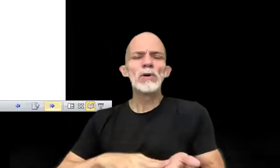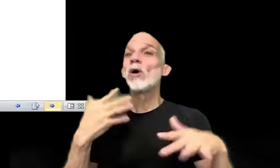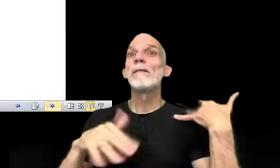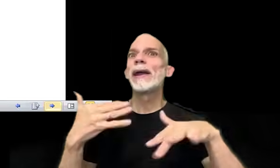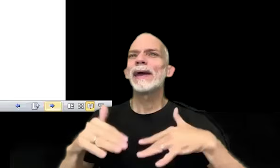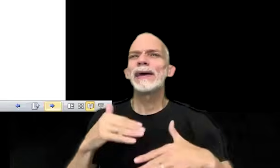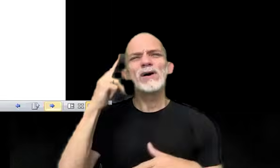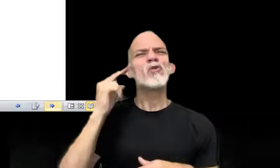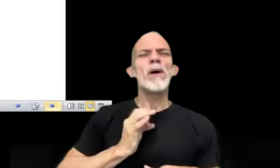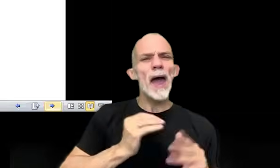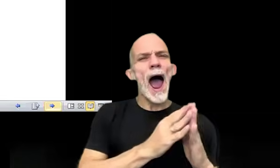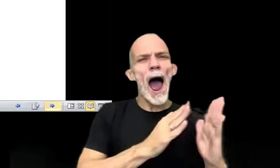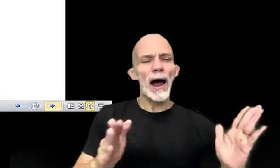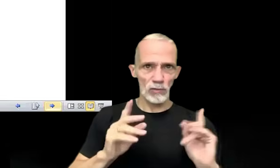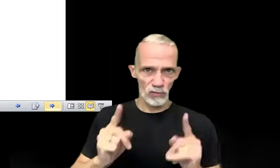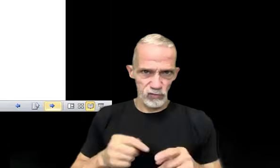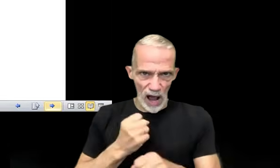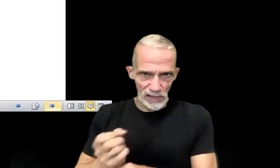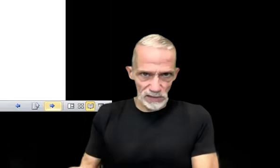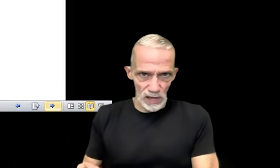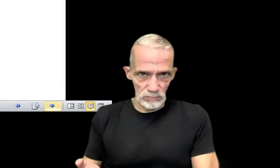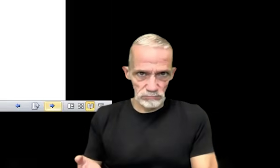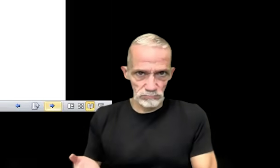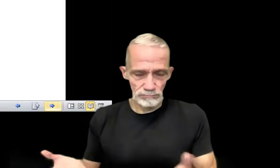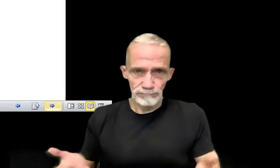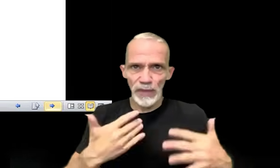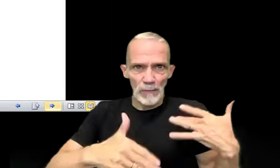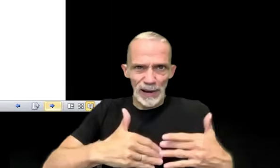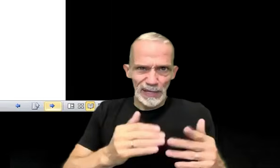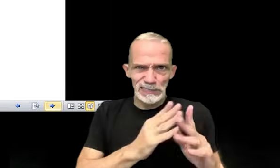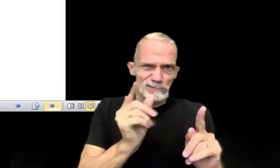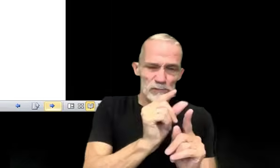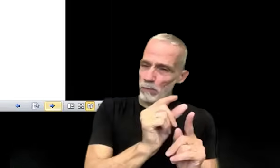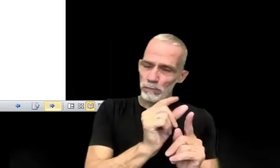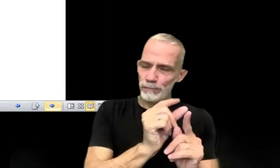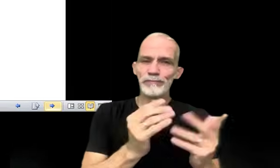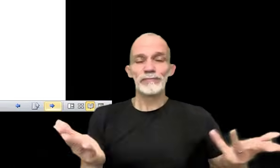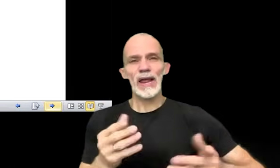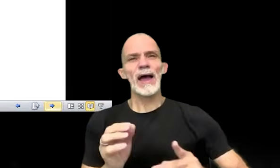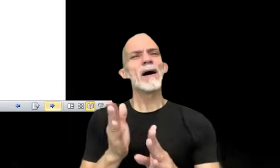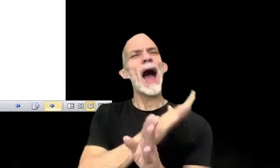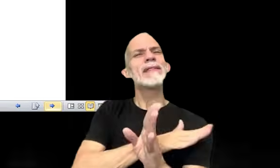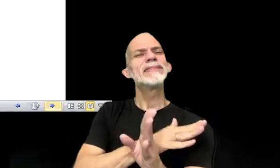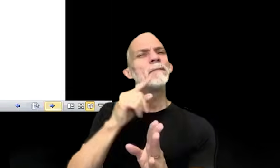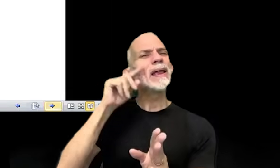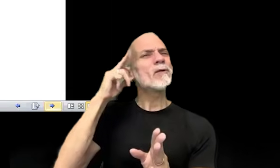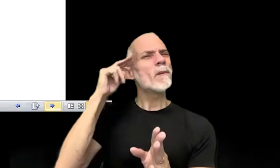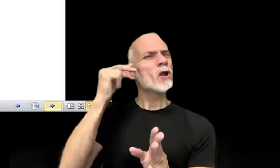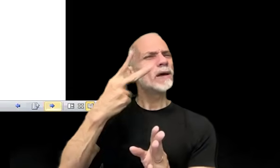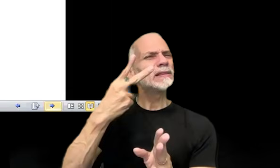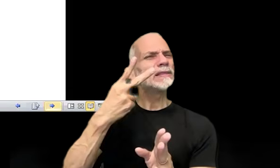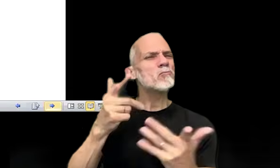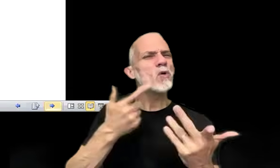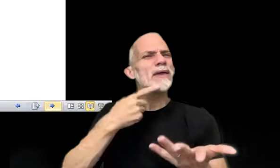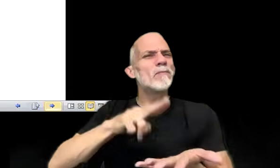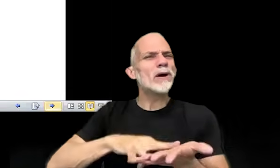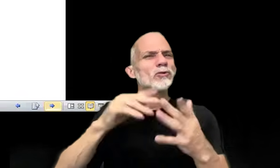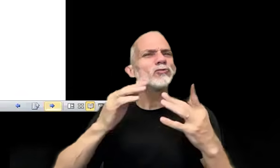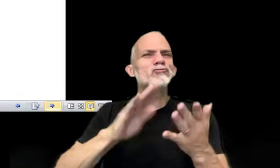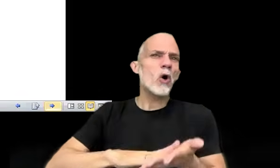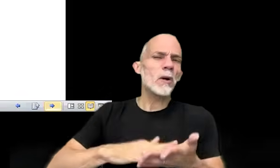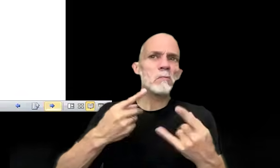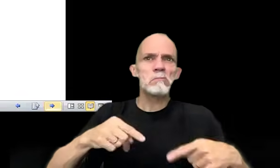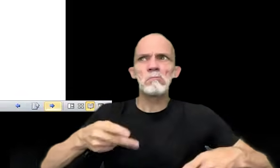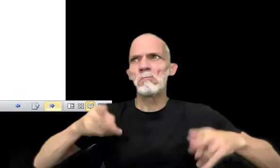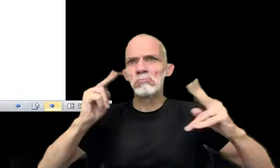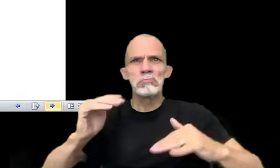de emergencia por 9 años y todavía nos sigue acompañando. ¿Esto qué quiere decir? Que antes de 1992 no existía el tributo, o